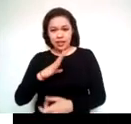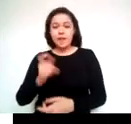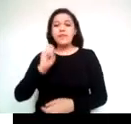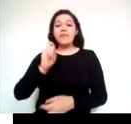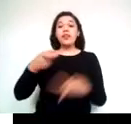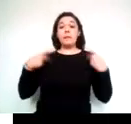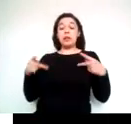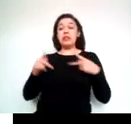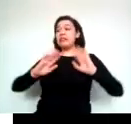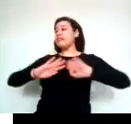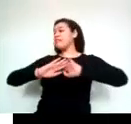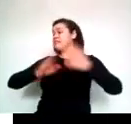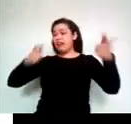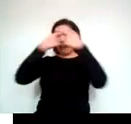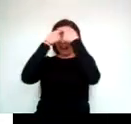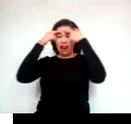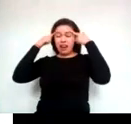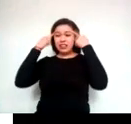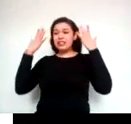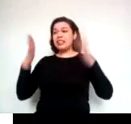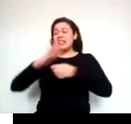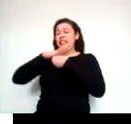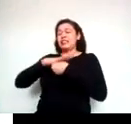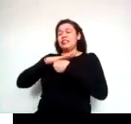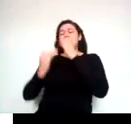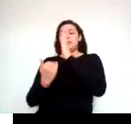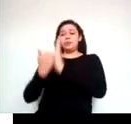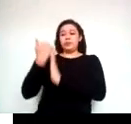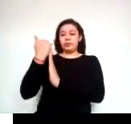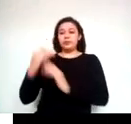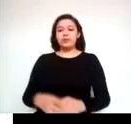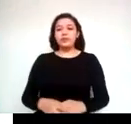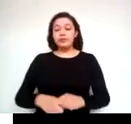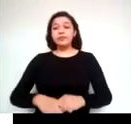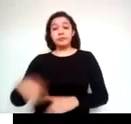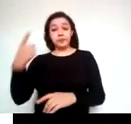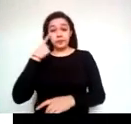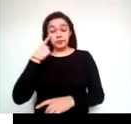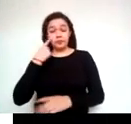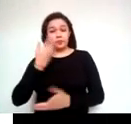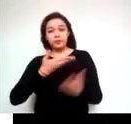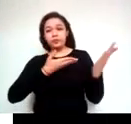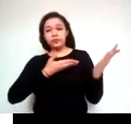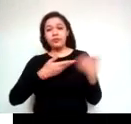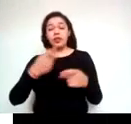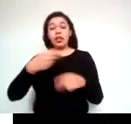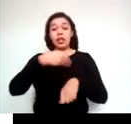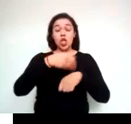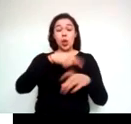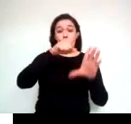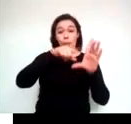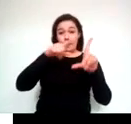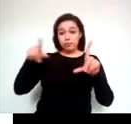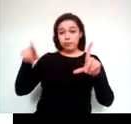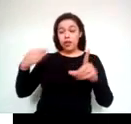totalmente saturados y con un estrés altísimo. Como pueden ver, todas estas cifras orillan a que tengamos